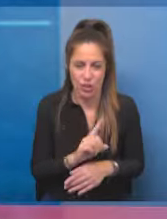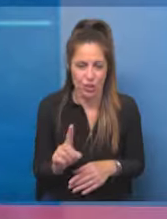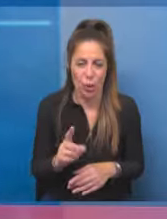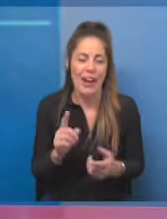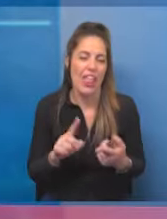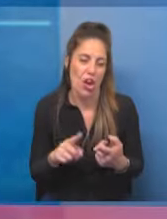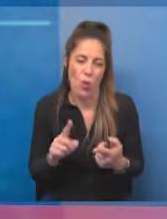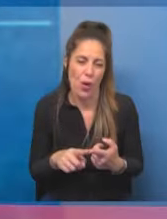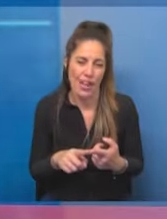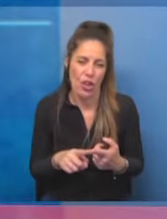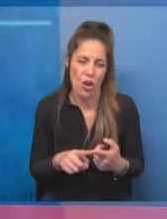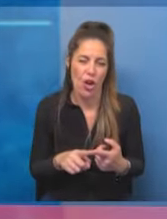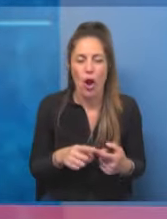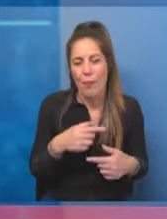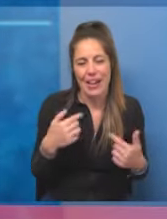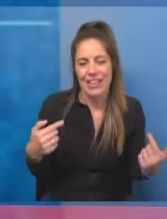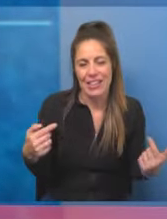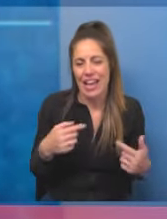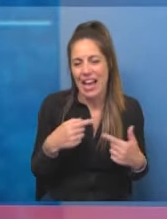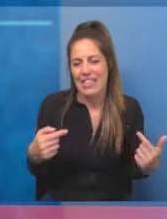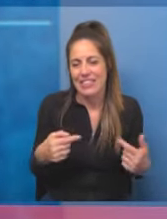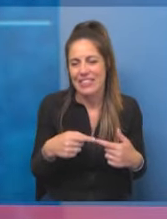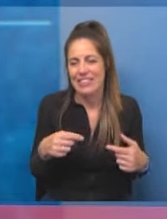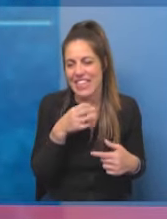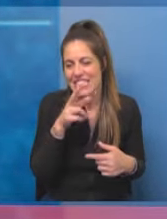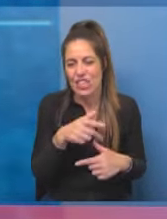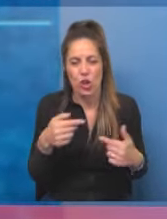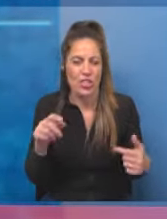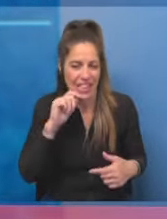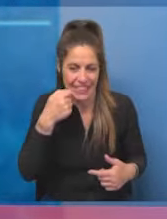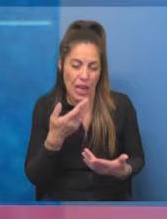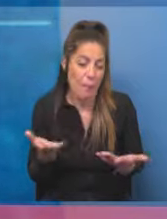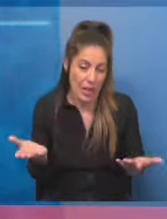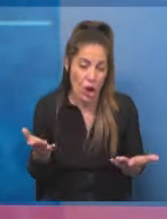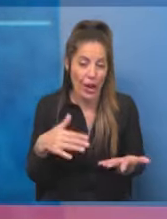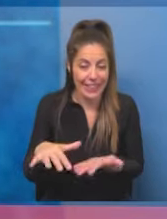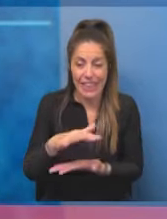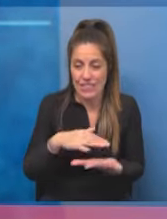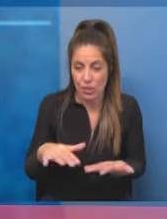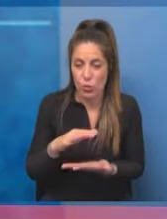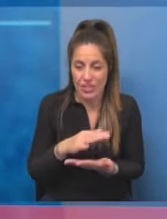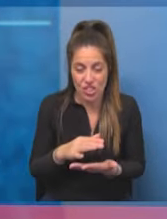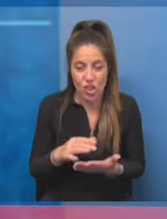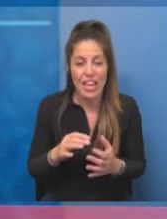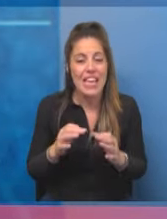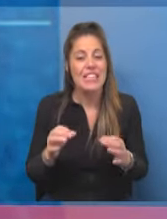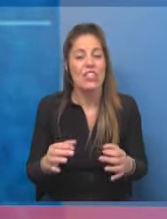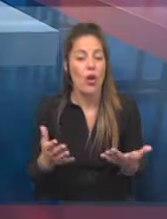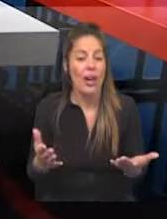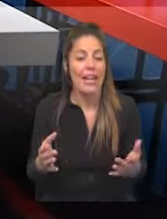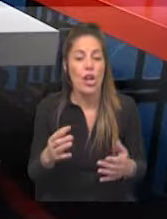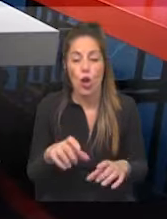ponerse de acuerdo para tirarse flores Este pero claro esta situación llevó a que